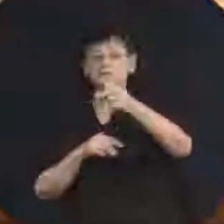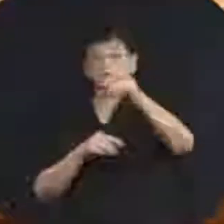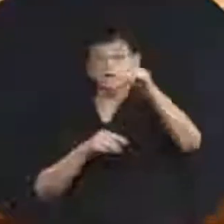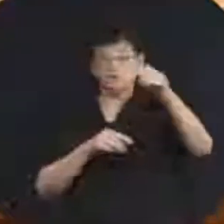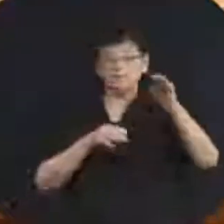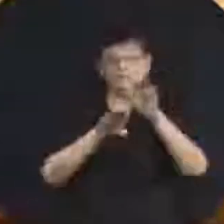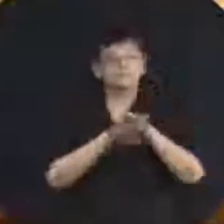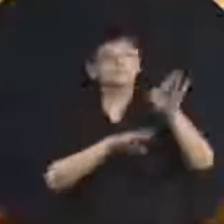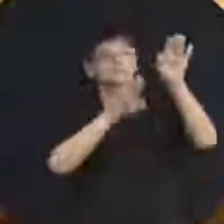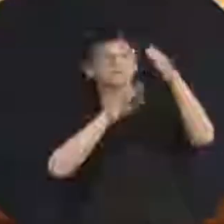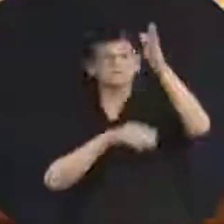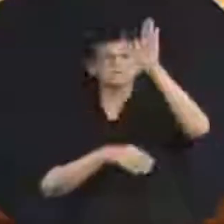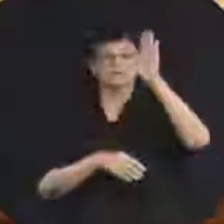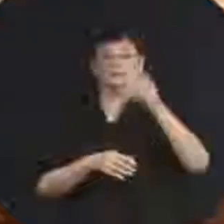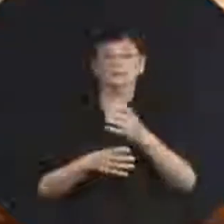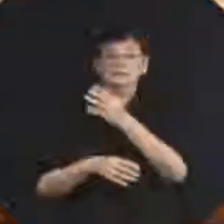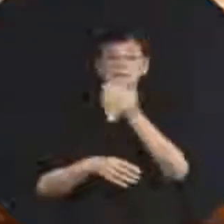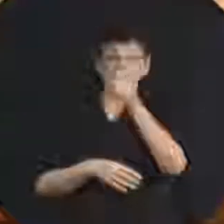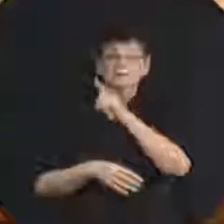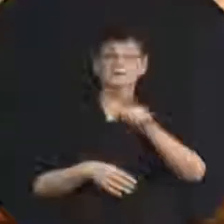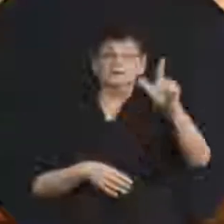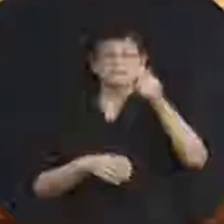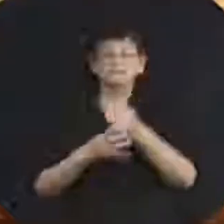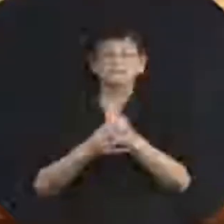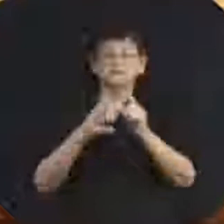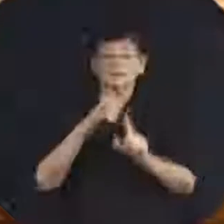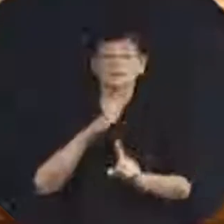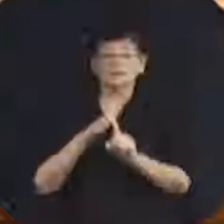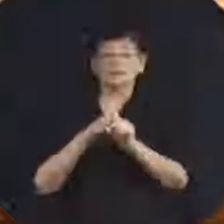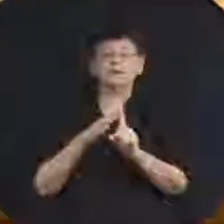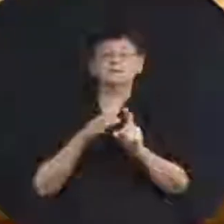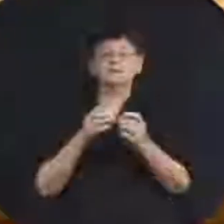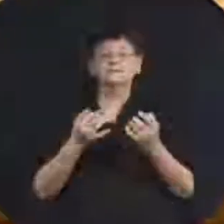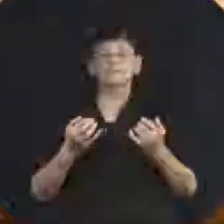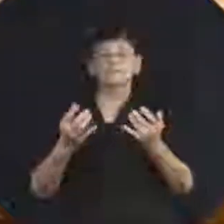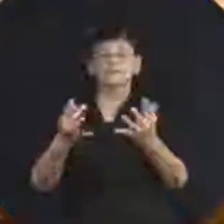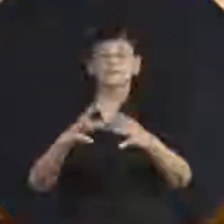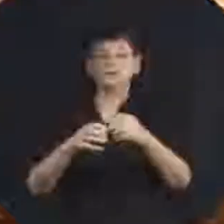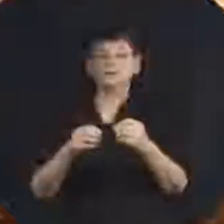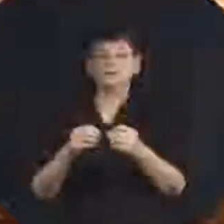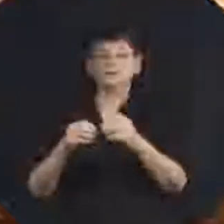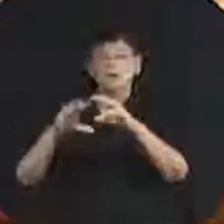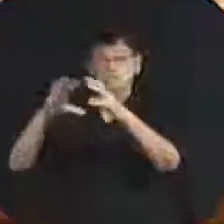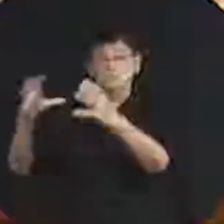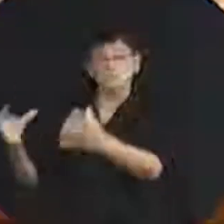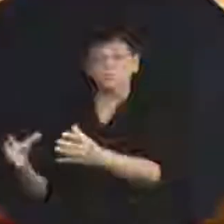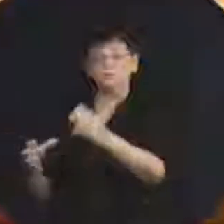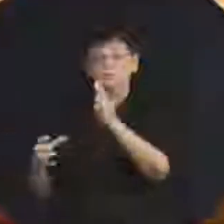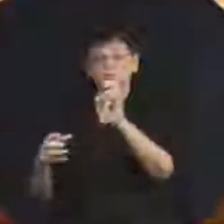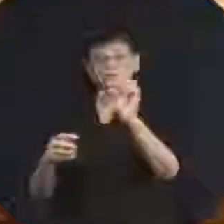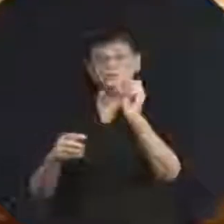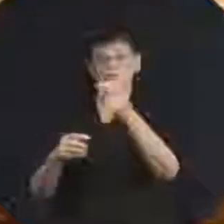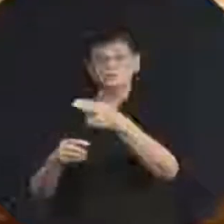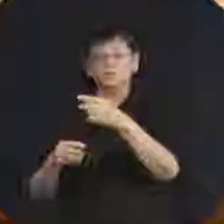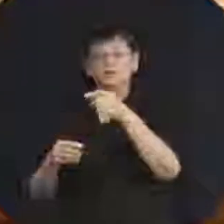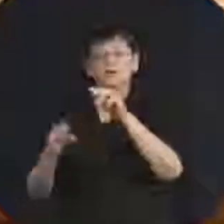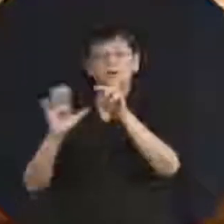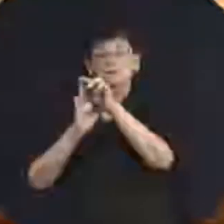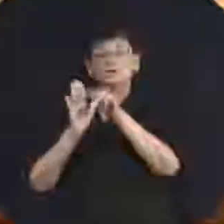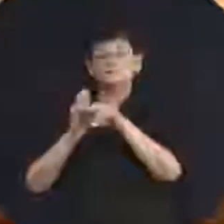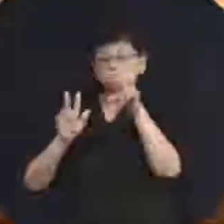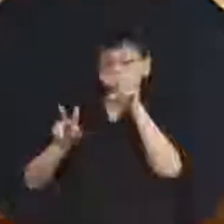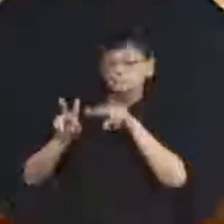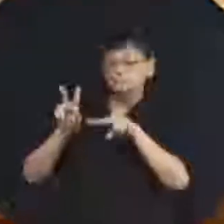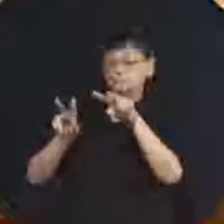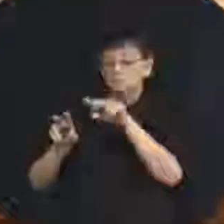monte de Dios. Y el Señor se le apareció en una llama que salía de un zarzal. Moisés